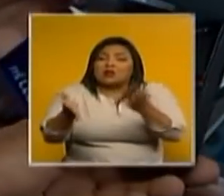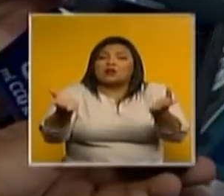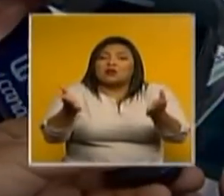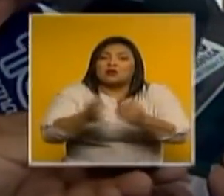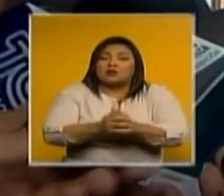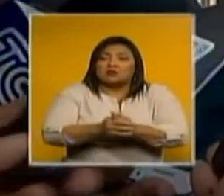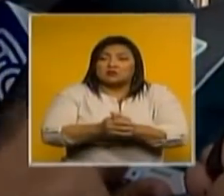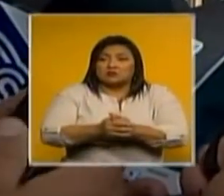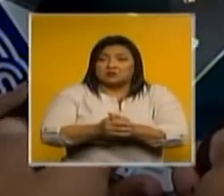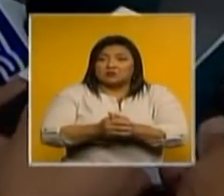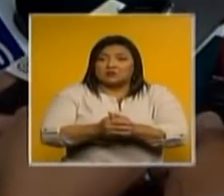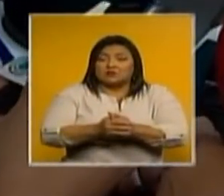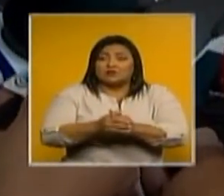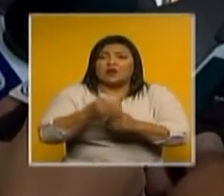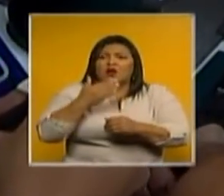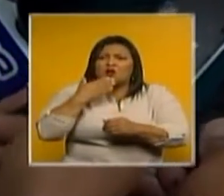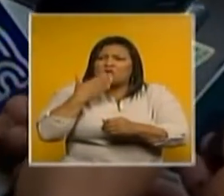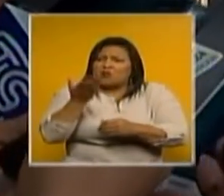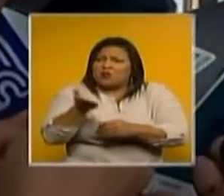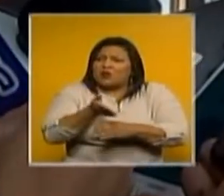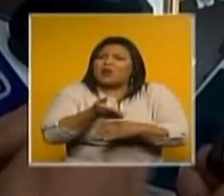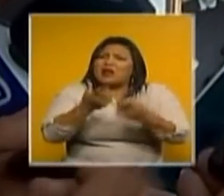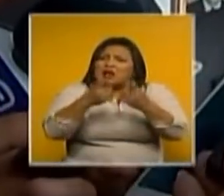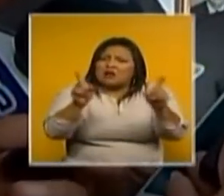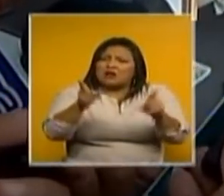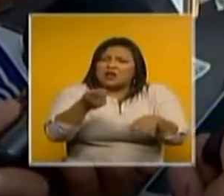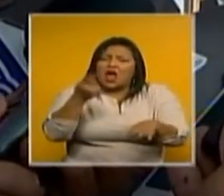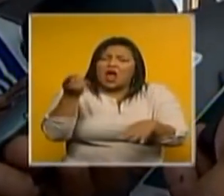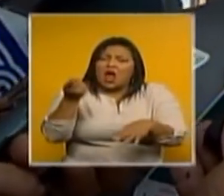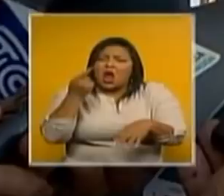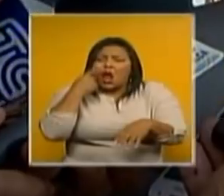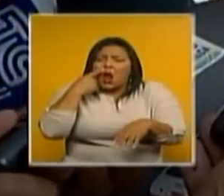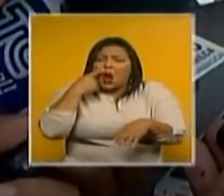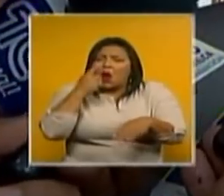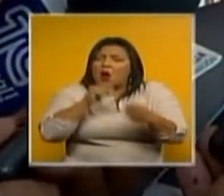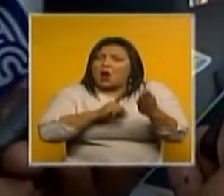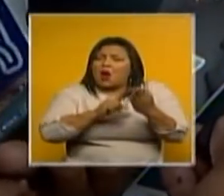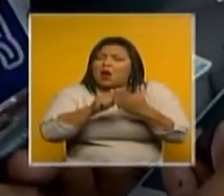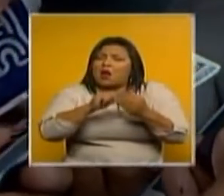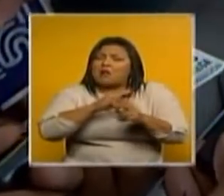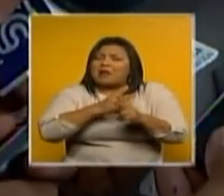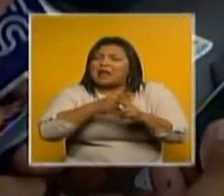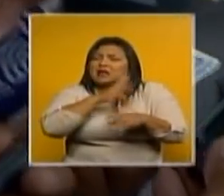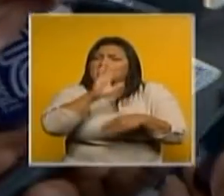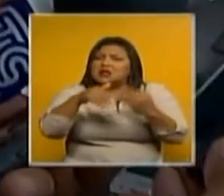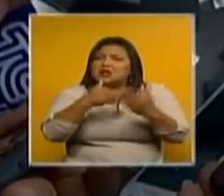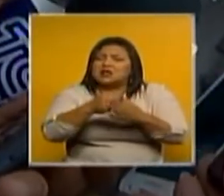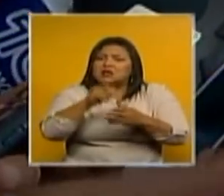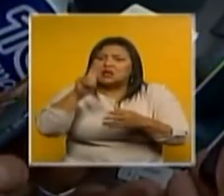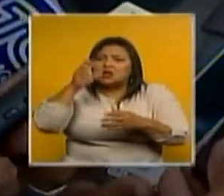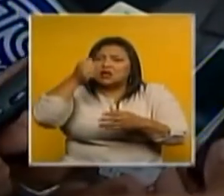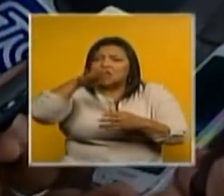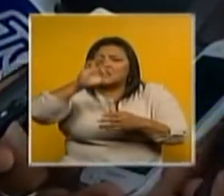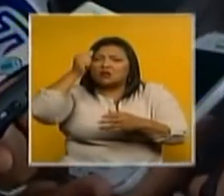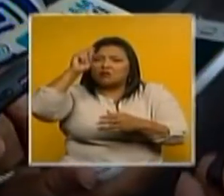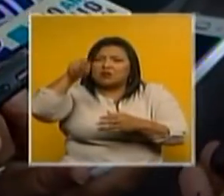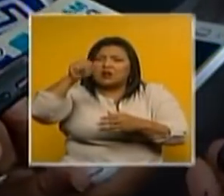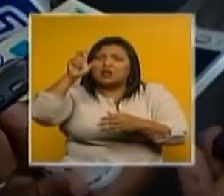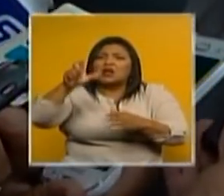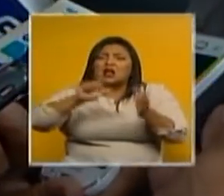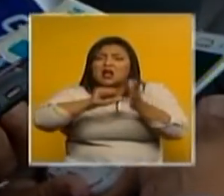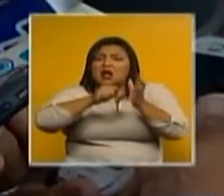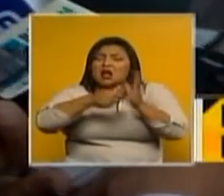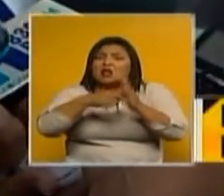Dejando en libertad al señor Espinel. La ley le prohibía, un artículo clarísimo de la ley le prohibía